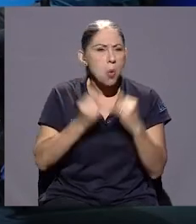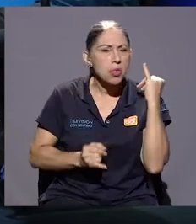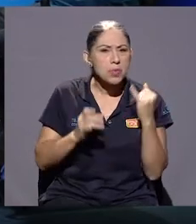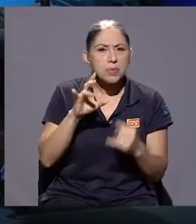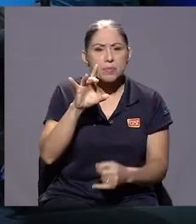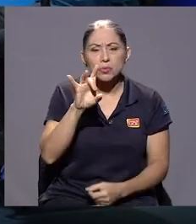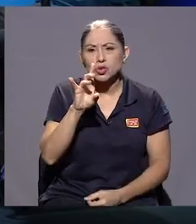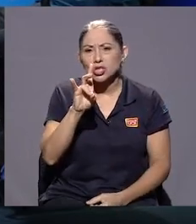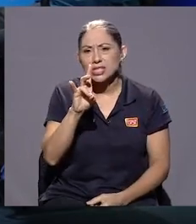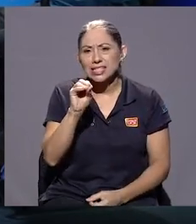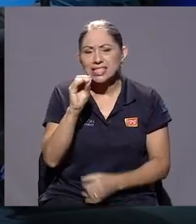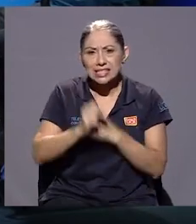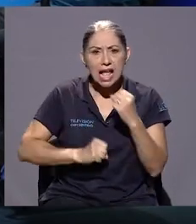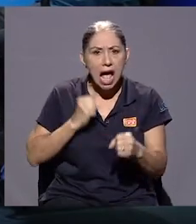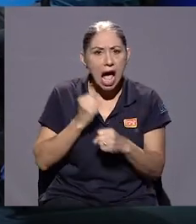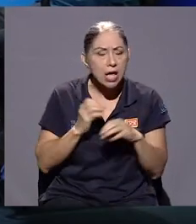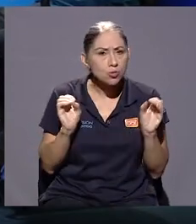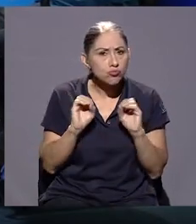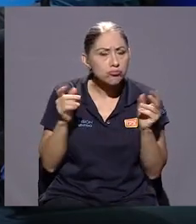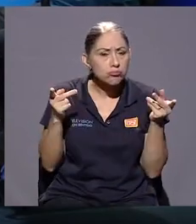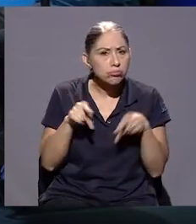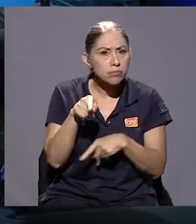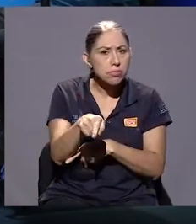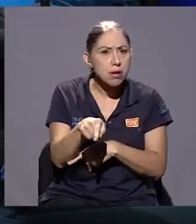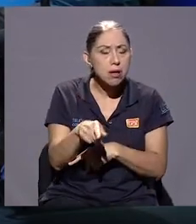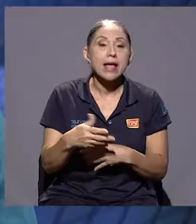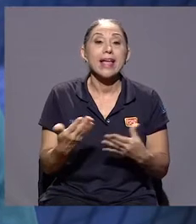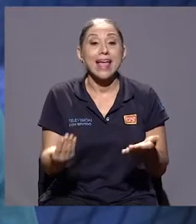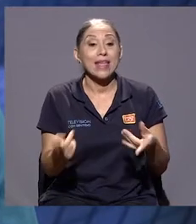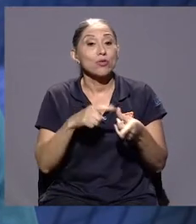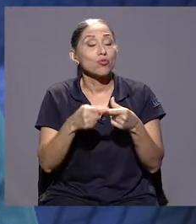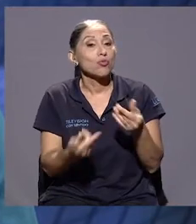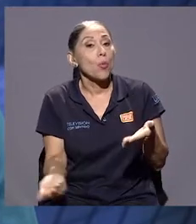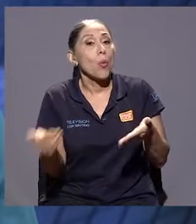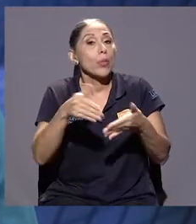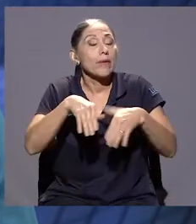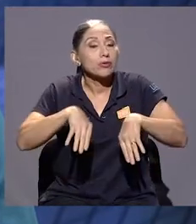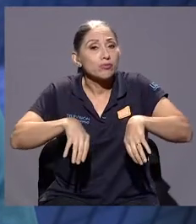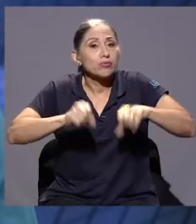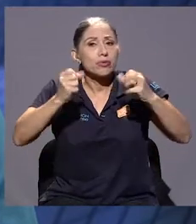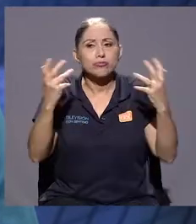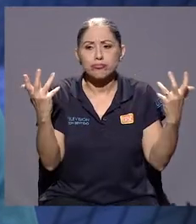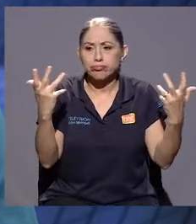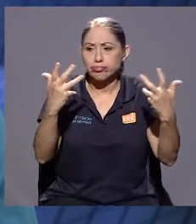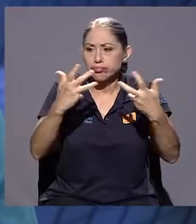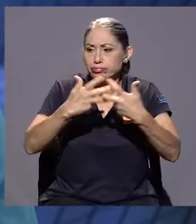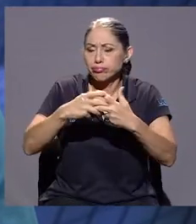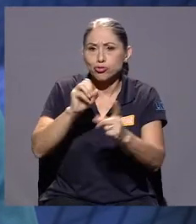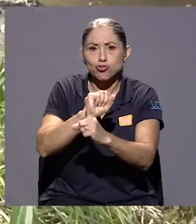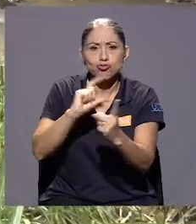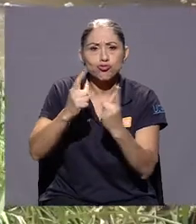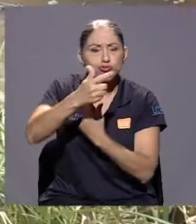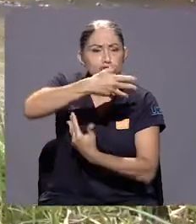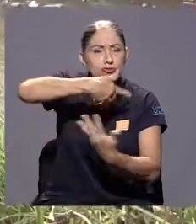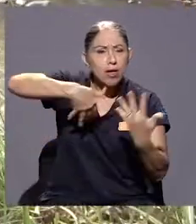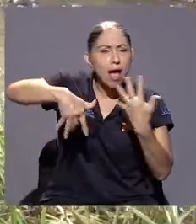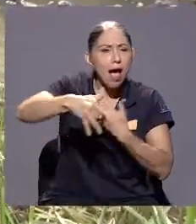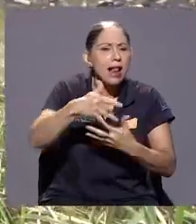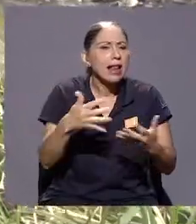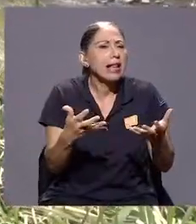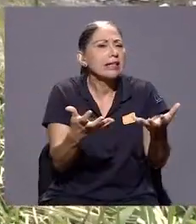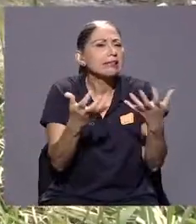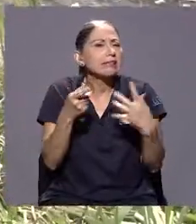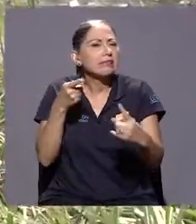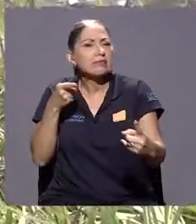y en gran medida digamos dentro de ser recuperadas de tejido social mucho lo que se busca es involucrar involucrar